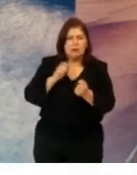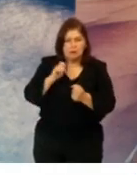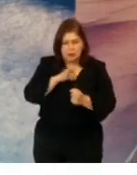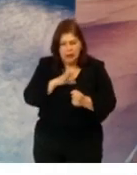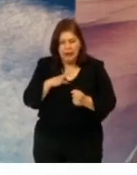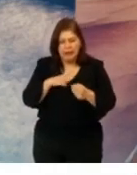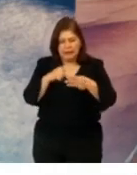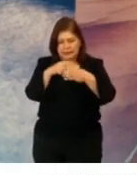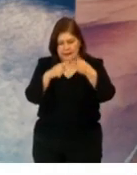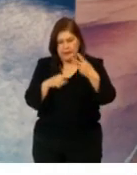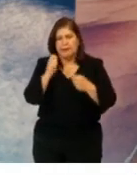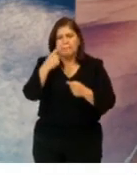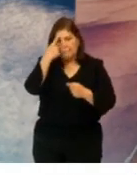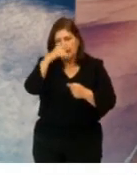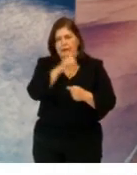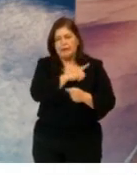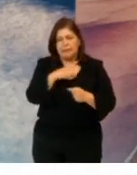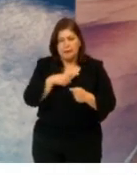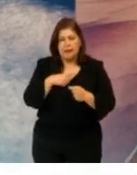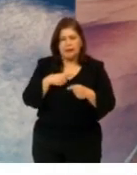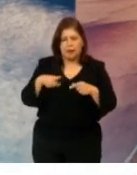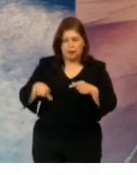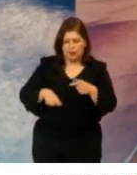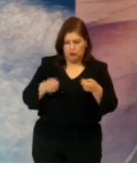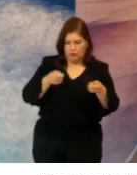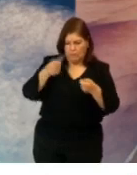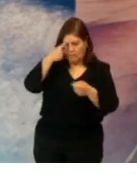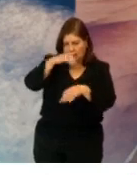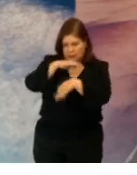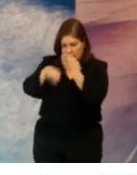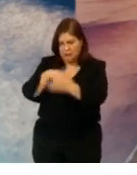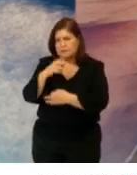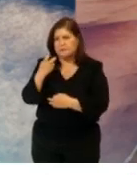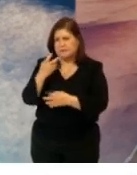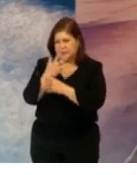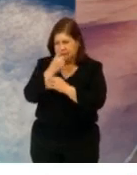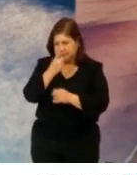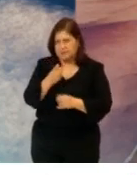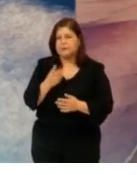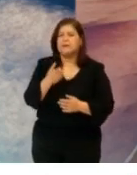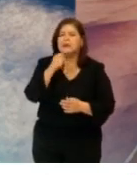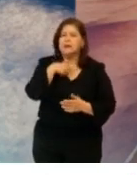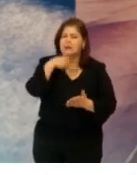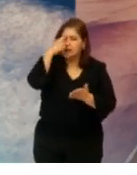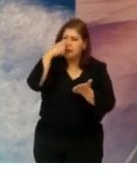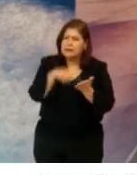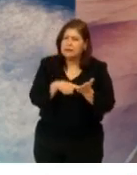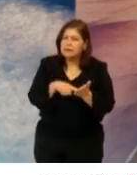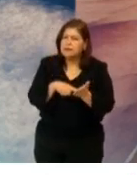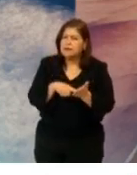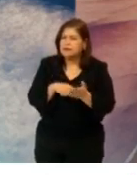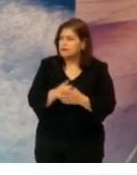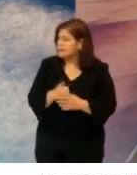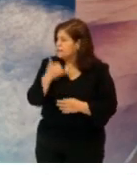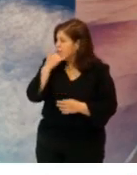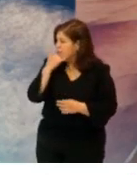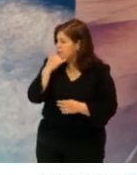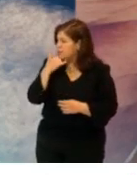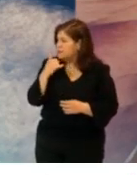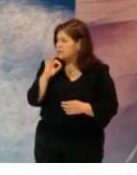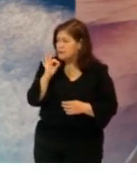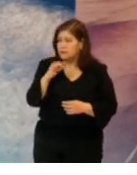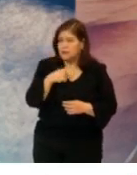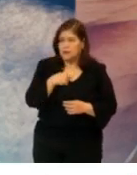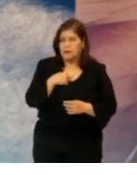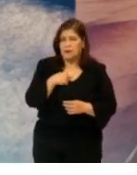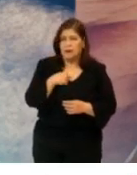a tener que gobernar para todos, ¿no?, como decimos mucho en el país. Y también creo que tenemos en este minuto, perdóname Agamben si